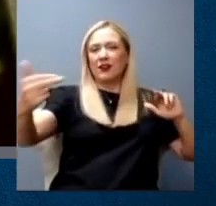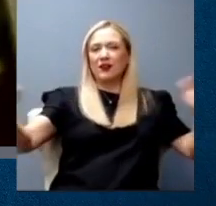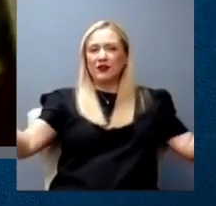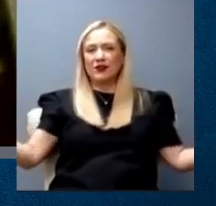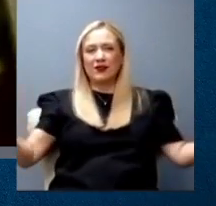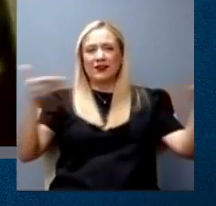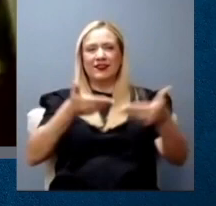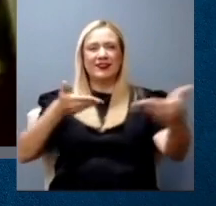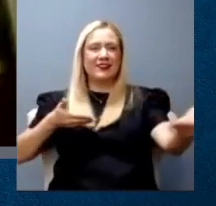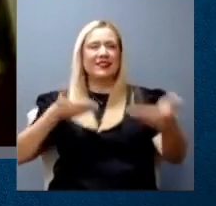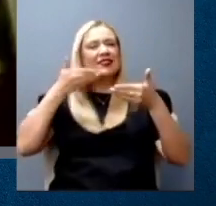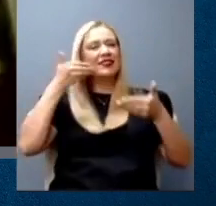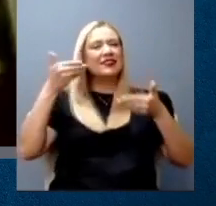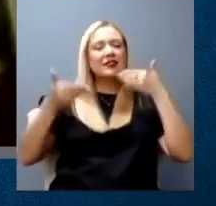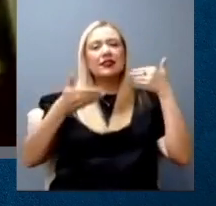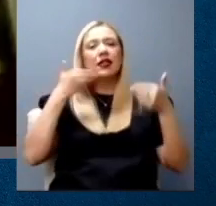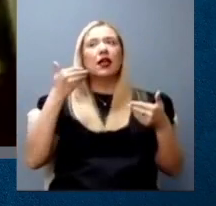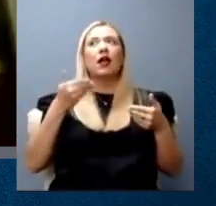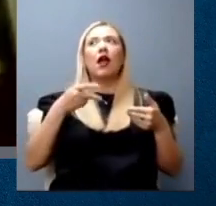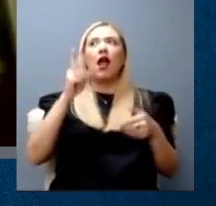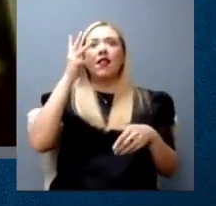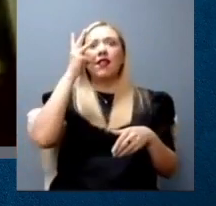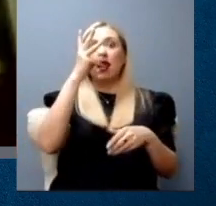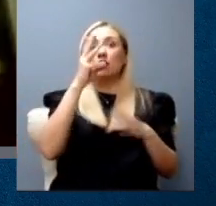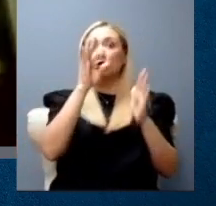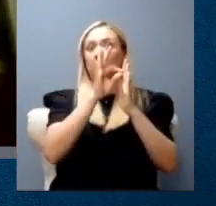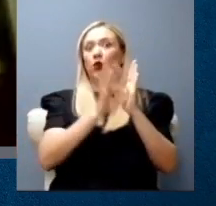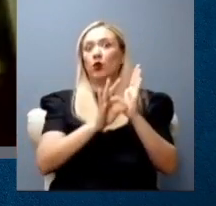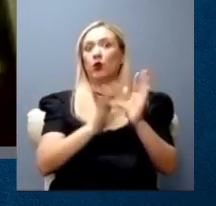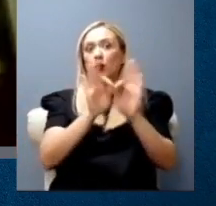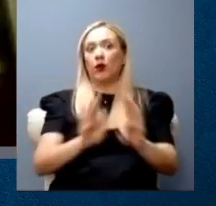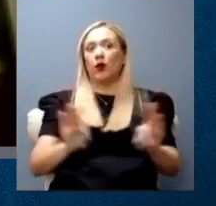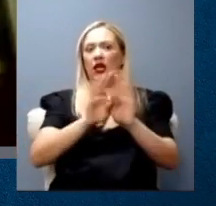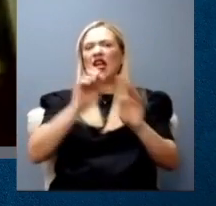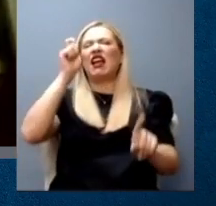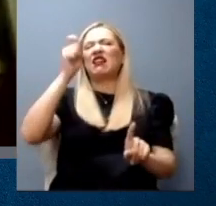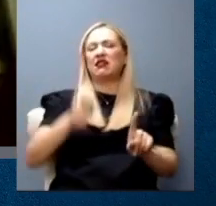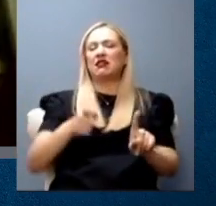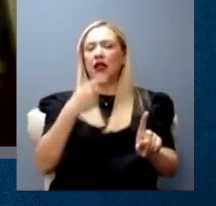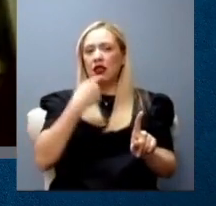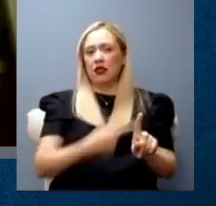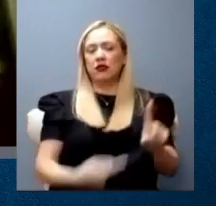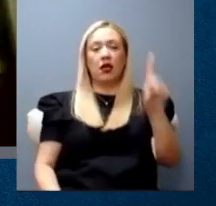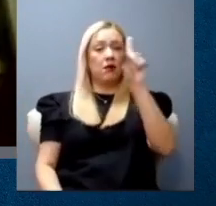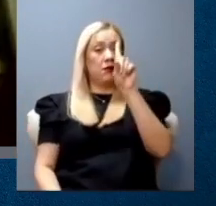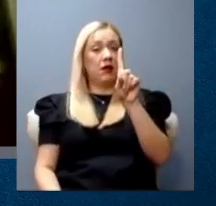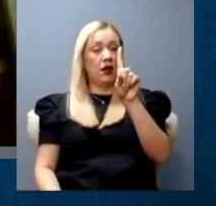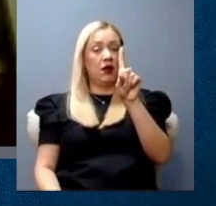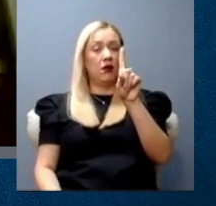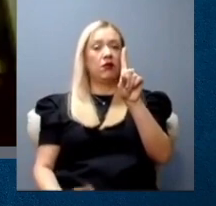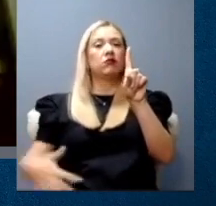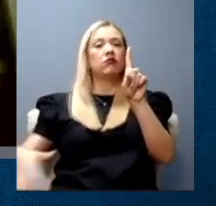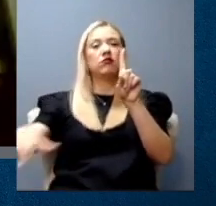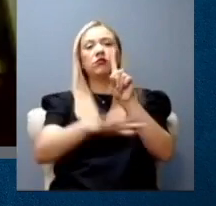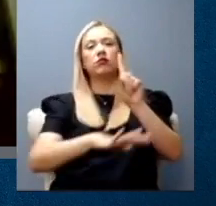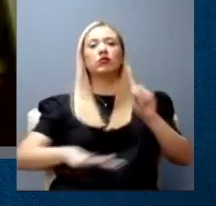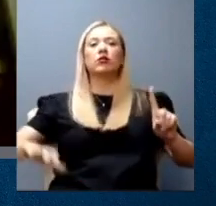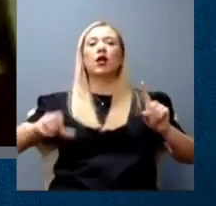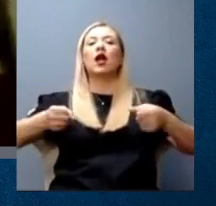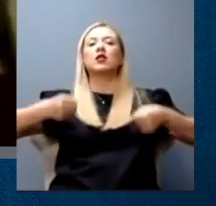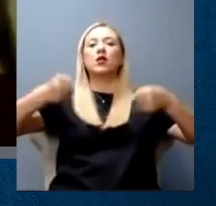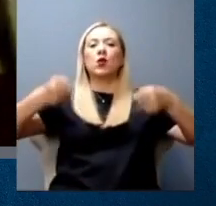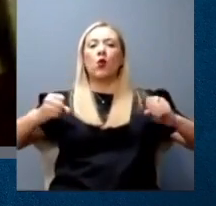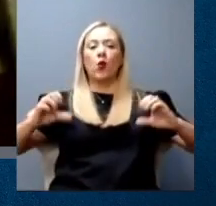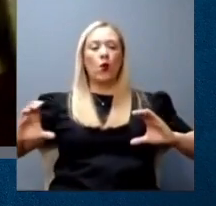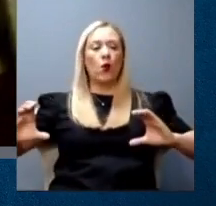sobre 3 ejes fundamentales que se establecen en la propia Carta de las Naciones Unidas. Primero, el sistema de seguridad colectiva que